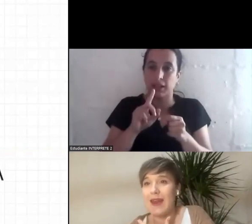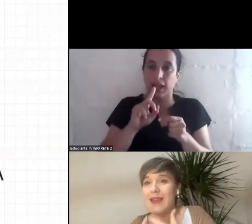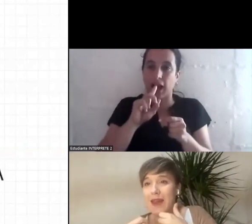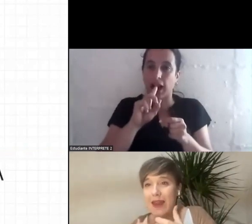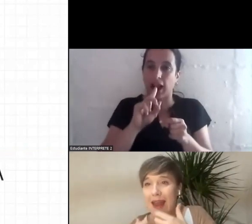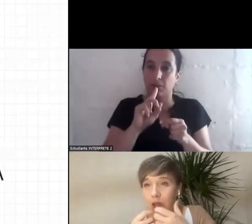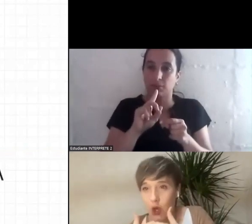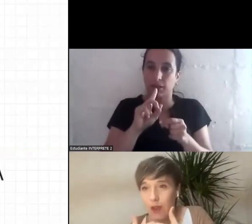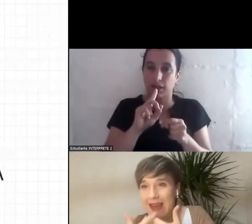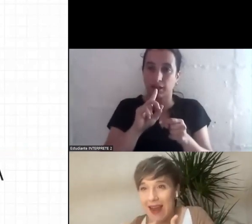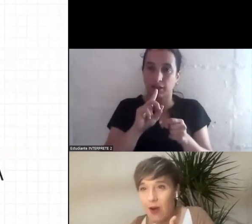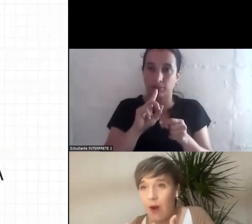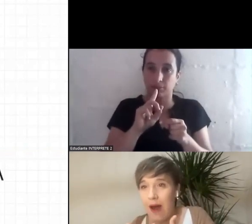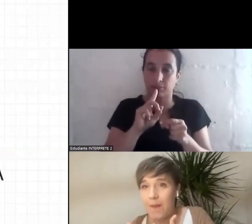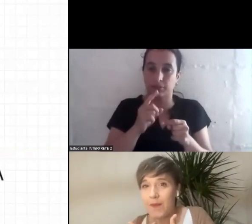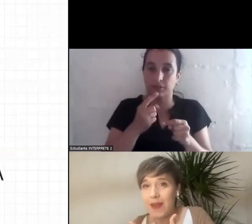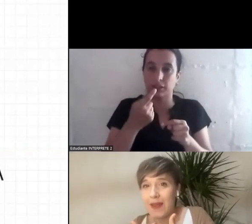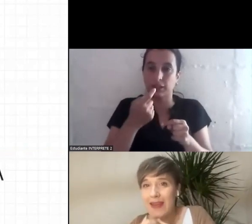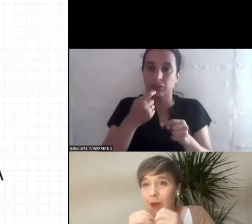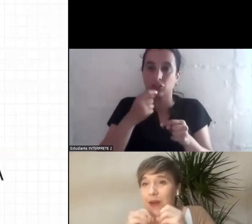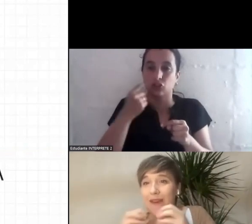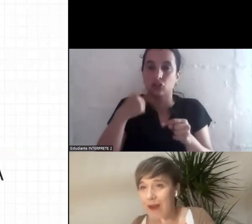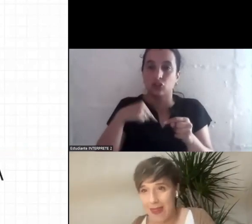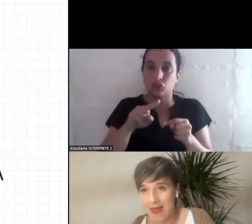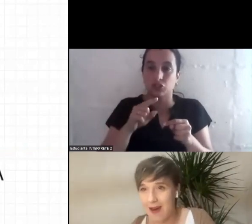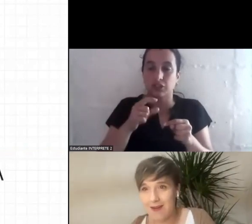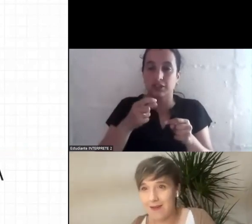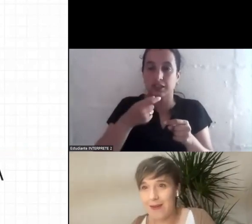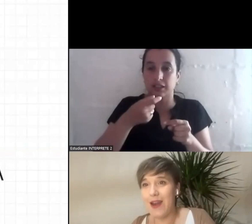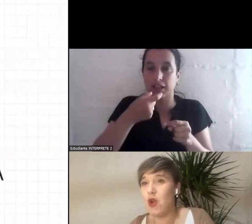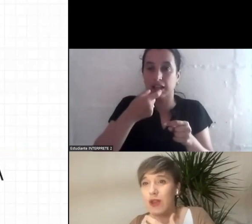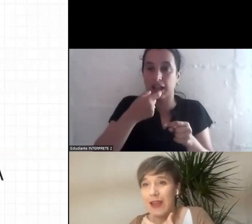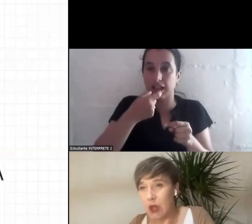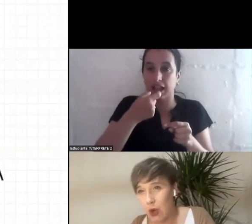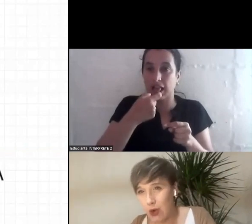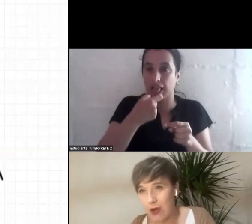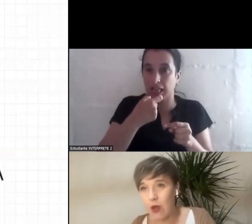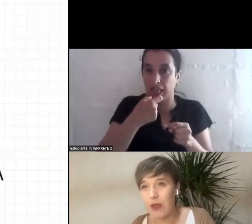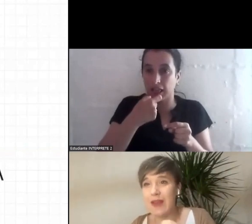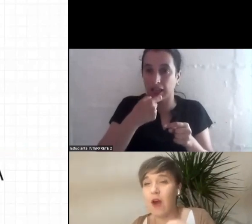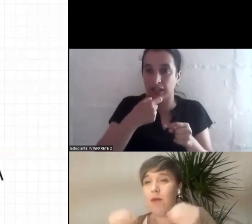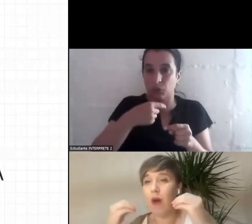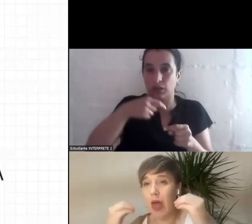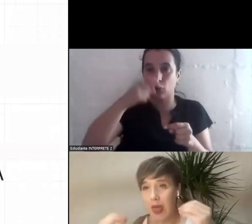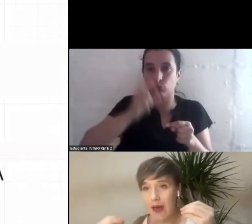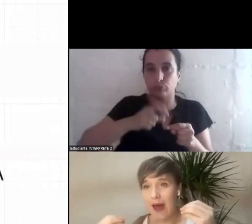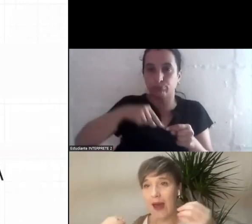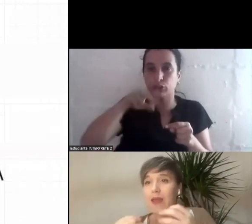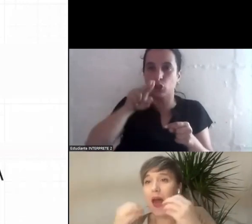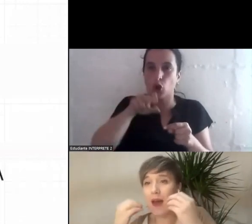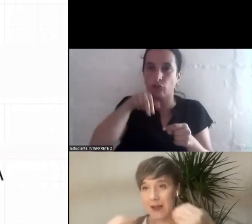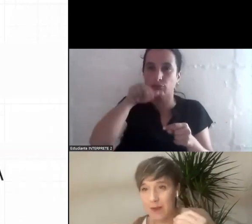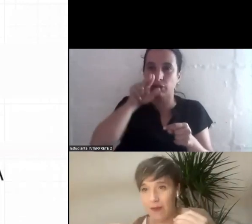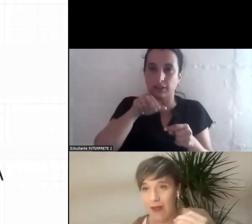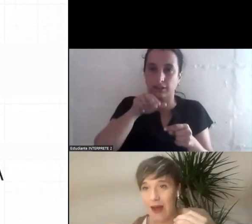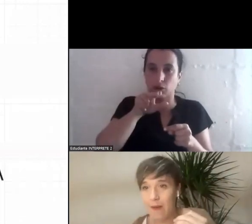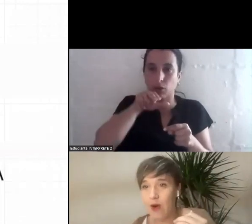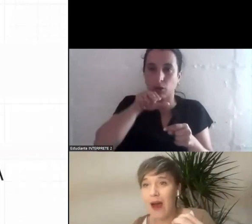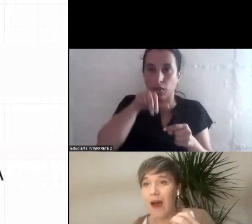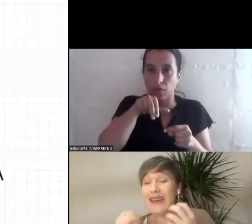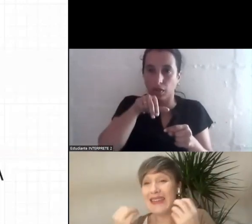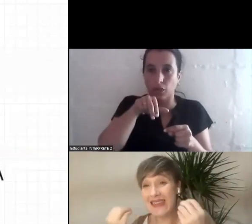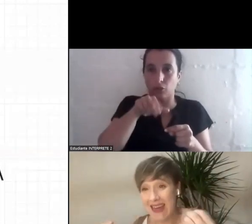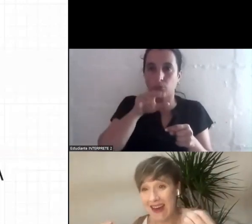como debiera. Es decir, el tono de esa lengua está flácida, ¿vale? No tiene tono, entonces está como caída, siempre fuera de